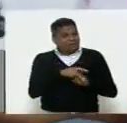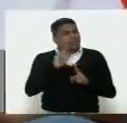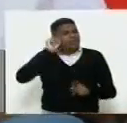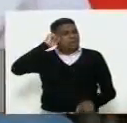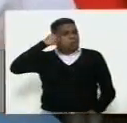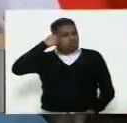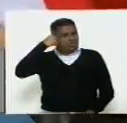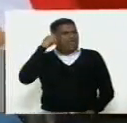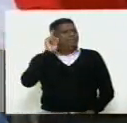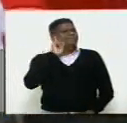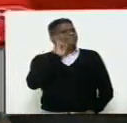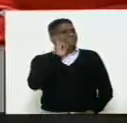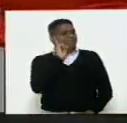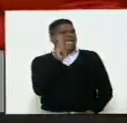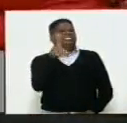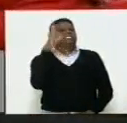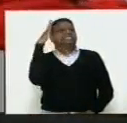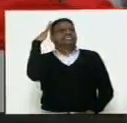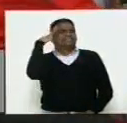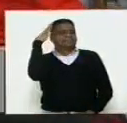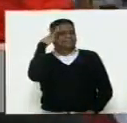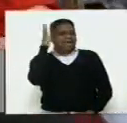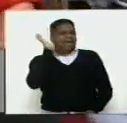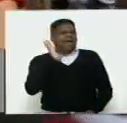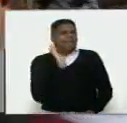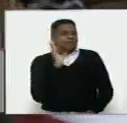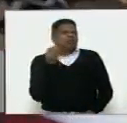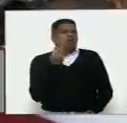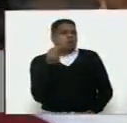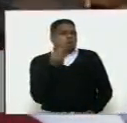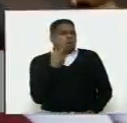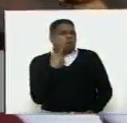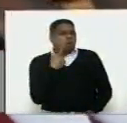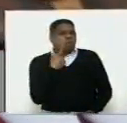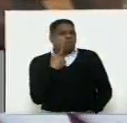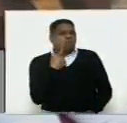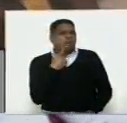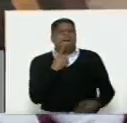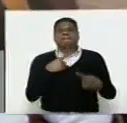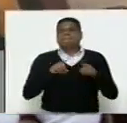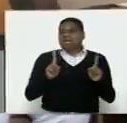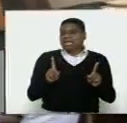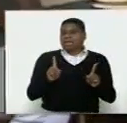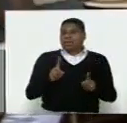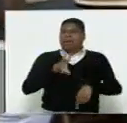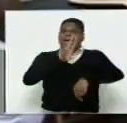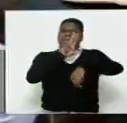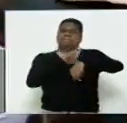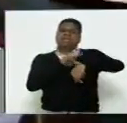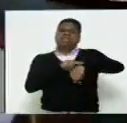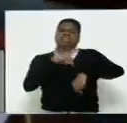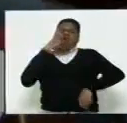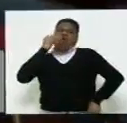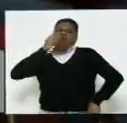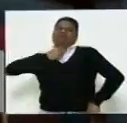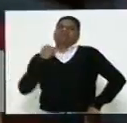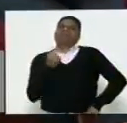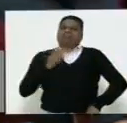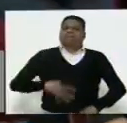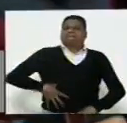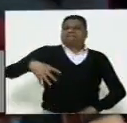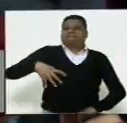recordárselo, que ella lo sabe hacer, pero que esa hegemonía patriarcal médica, esa cultura mercantilista que